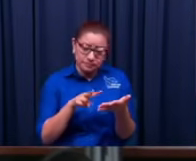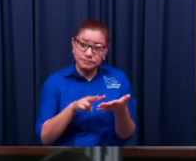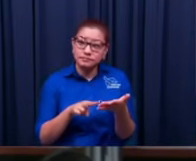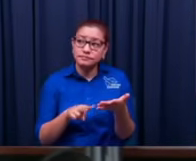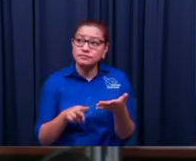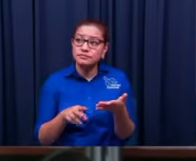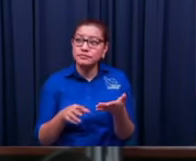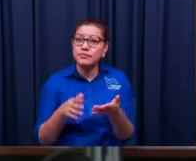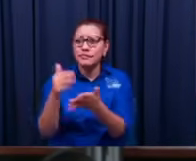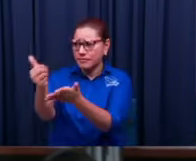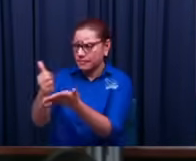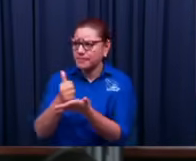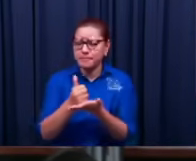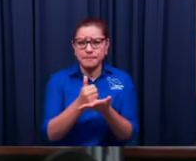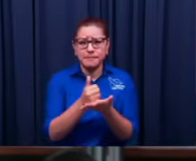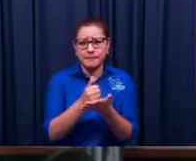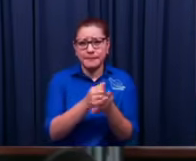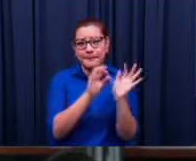Écheme una mano.